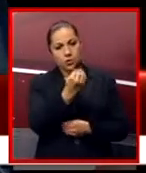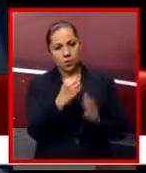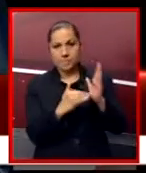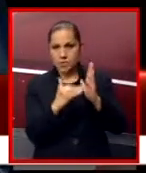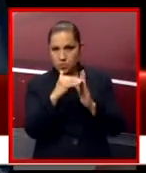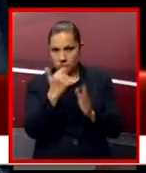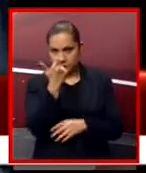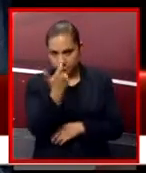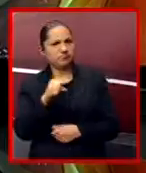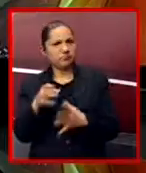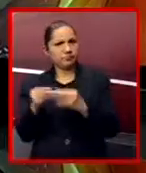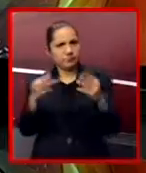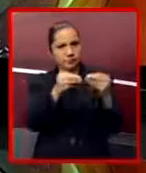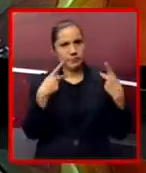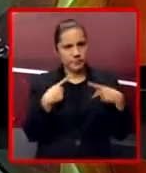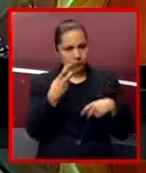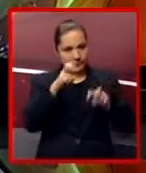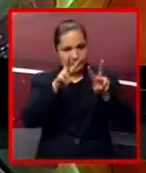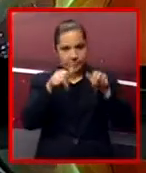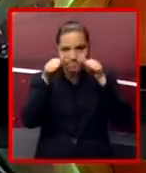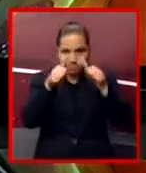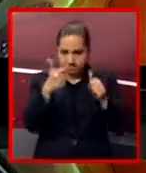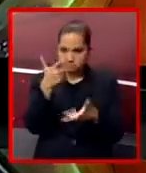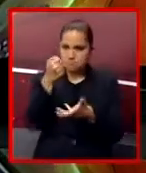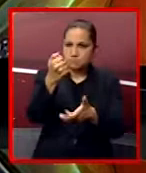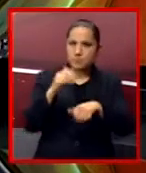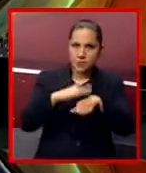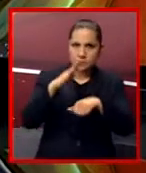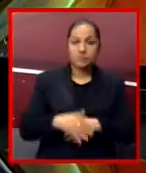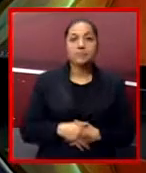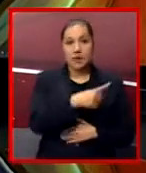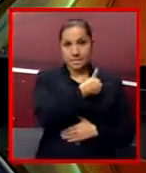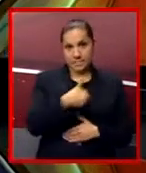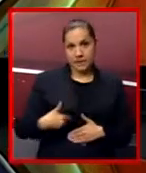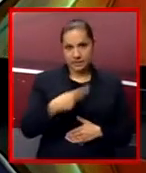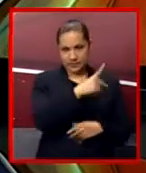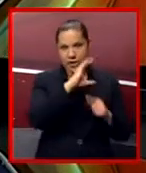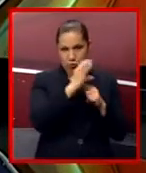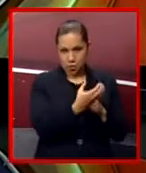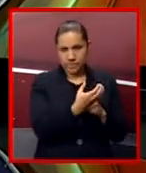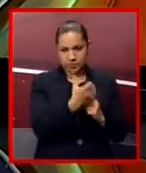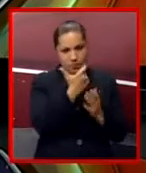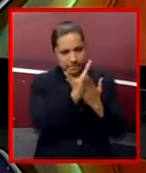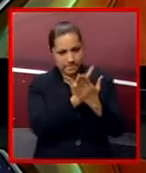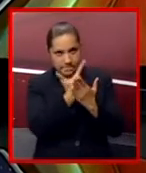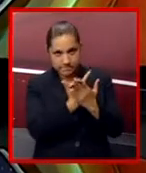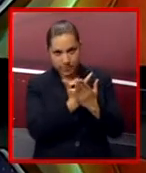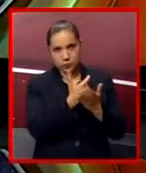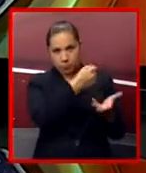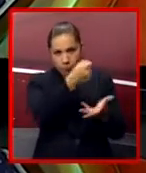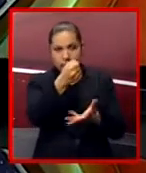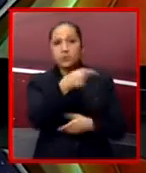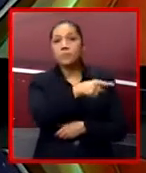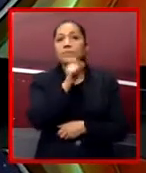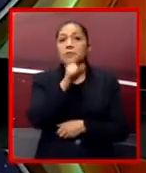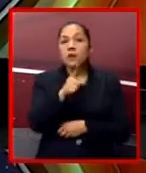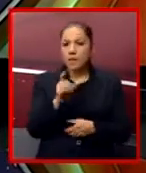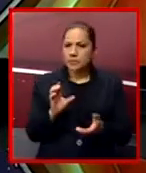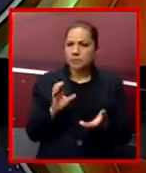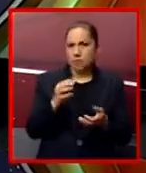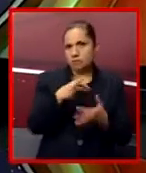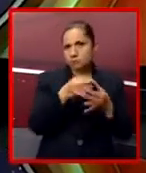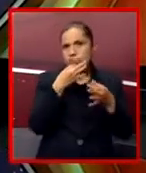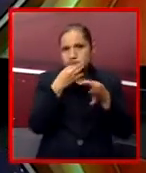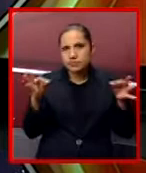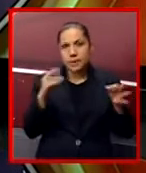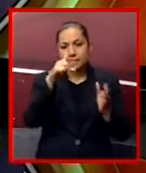pesos. El presidente de la Comisión de Presupuesto destacó también un incremento al presupuesto del campo en 1.500 millones de pesos